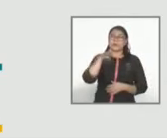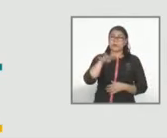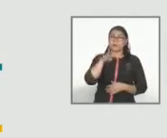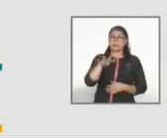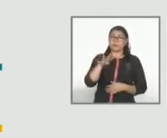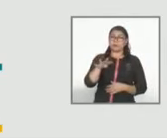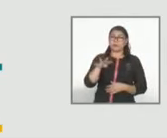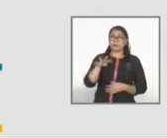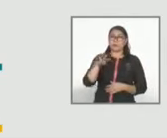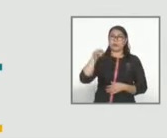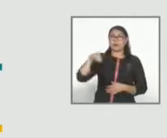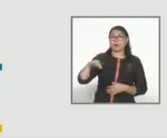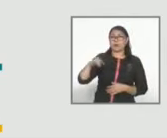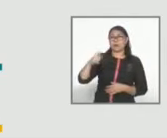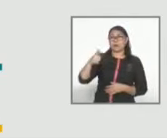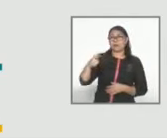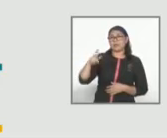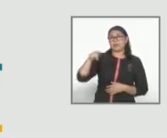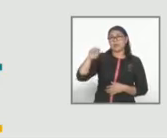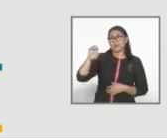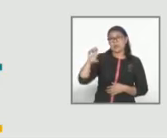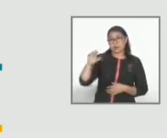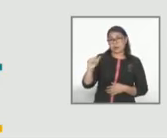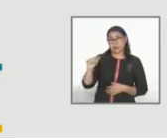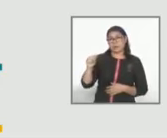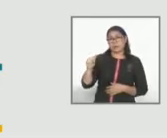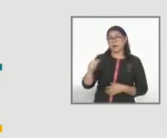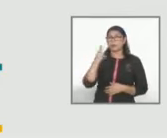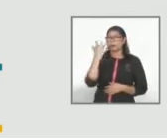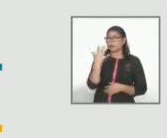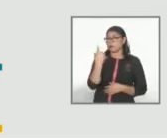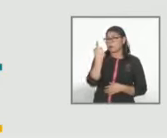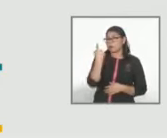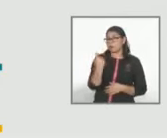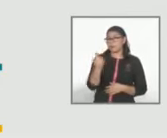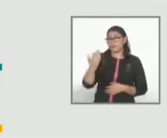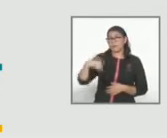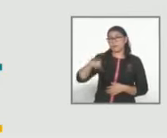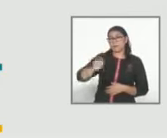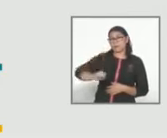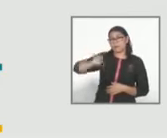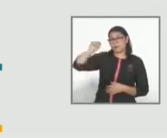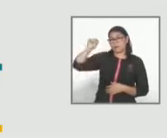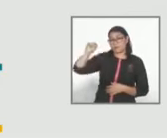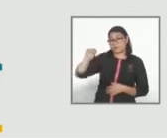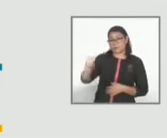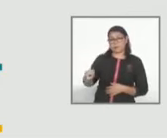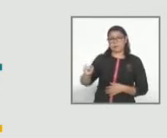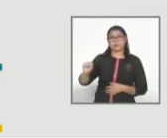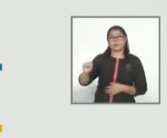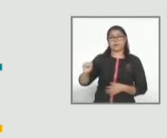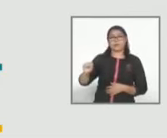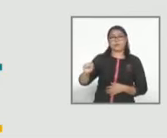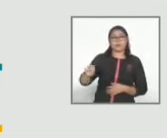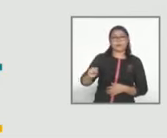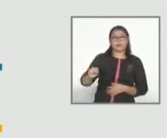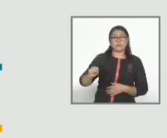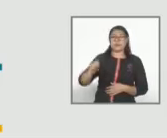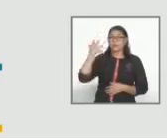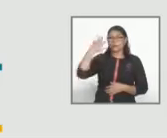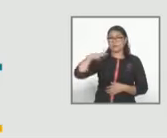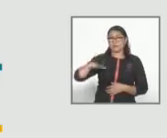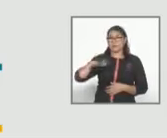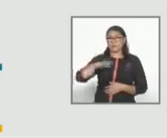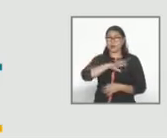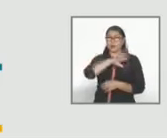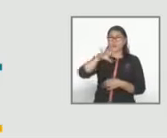19, la jurisdicción sanitaria número 5, Mixteca, 51 y la jurisdicción sanitaria número 6, Sierra, 10, para